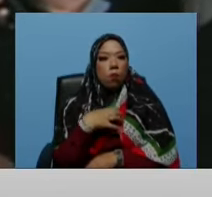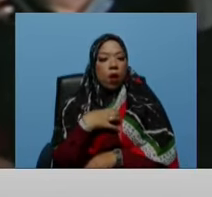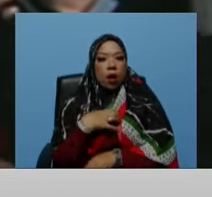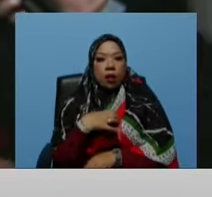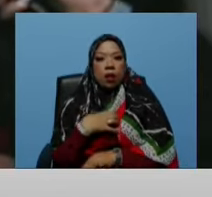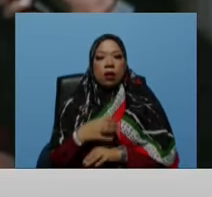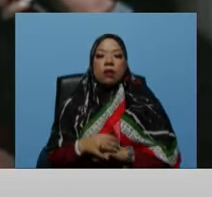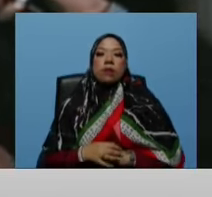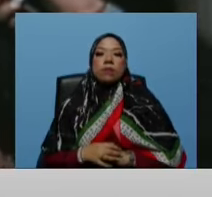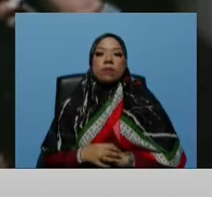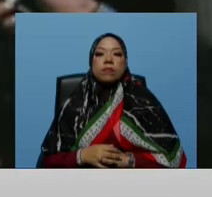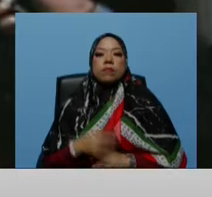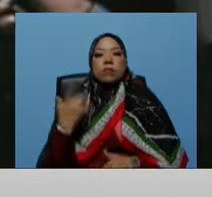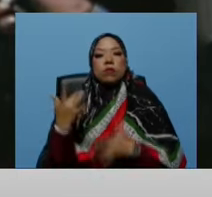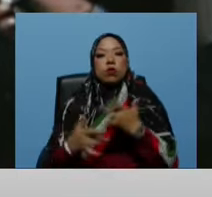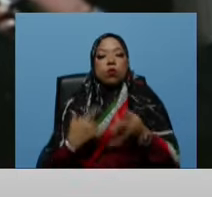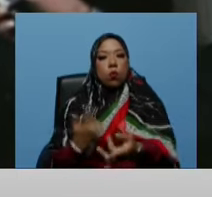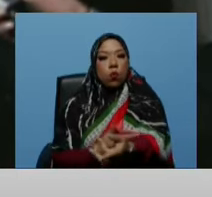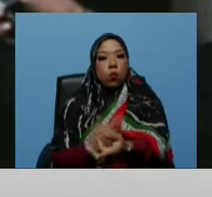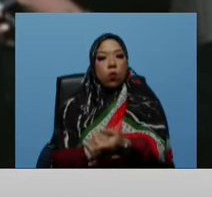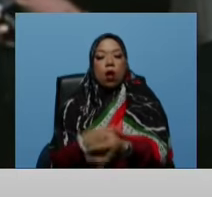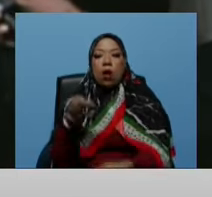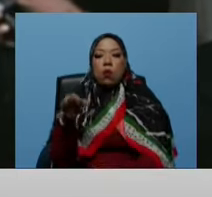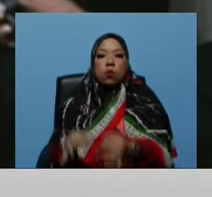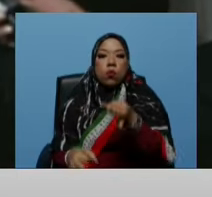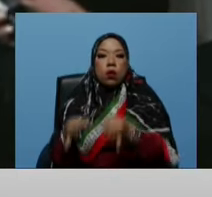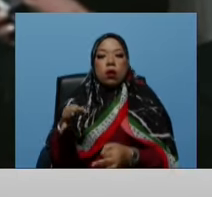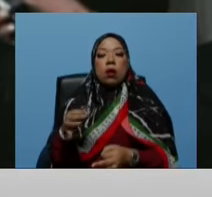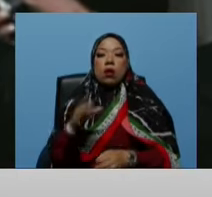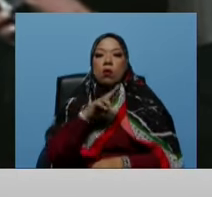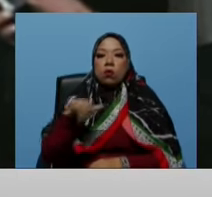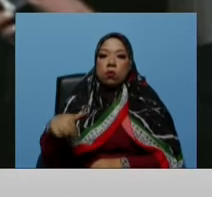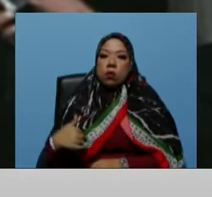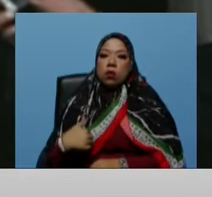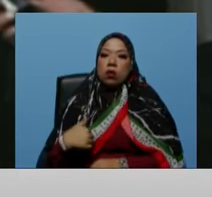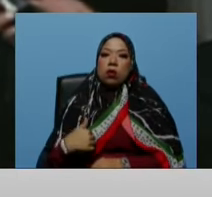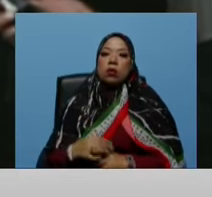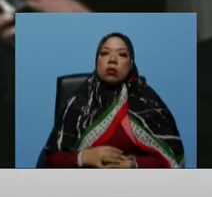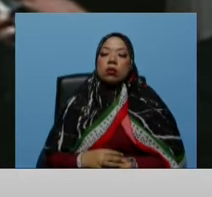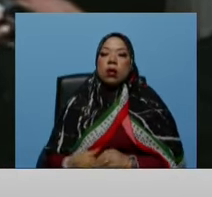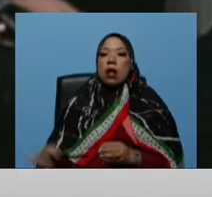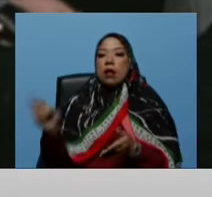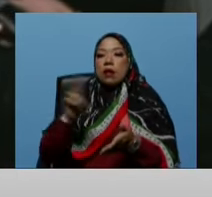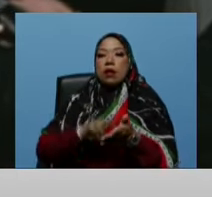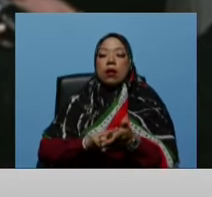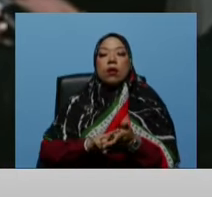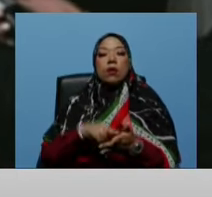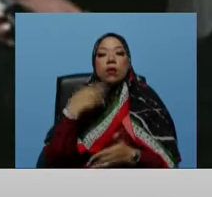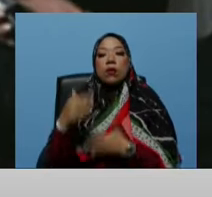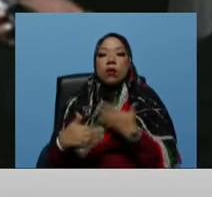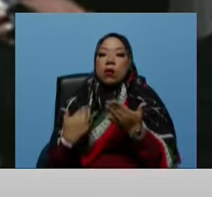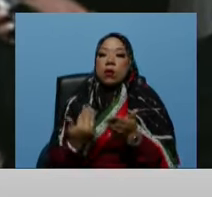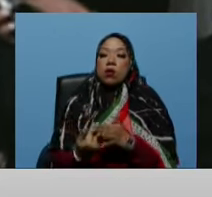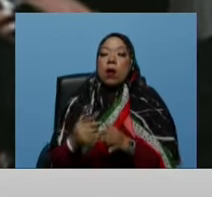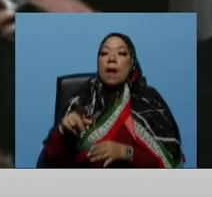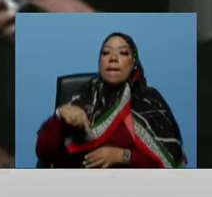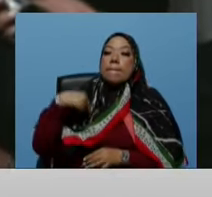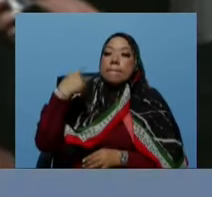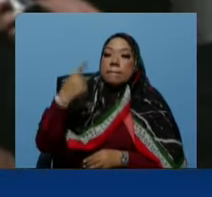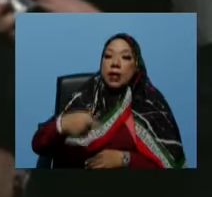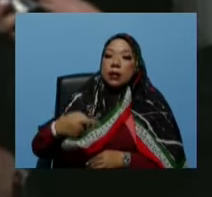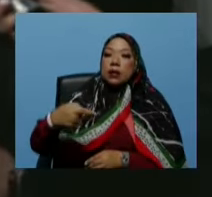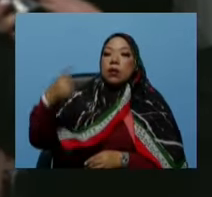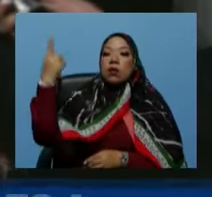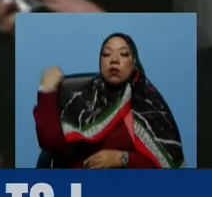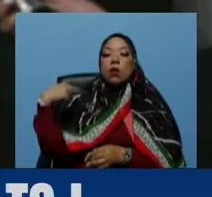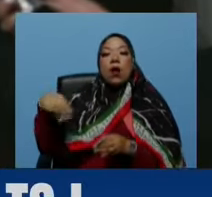lado, apelar a la hermenéutica jurídica para tratar de justificar lo injustificable. Repito ante el país, hoy, mañana, y lo